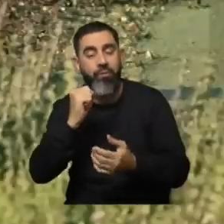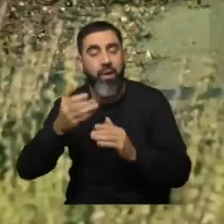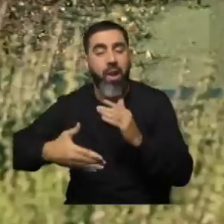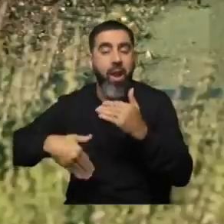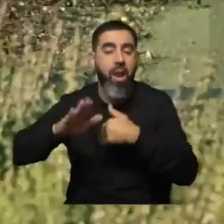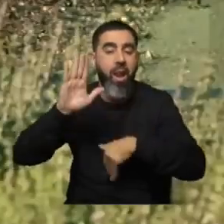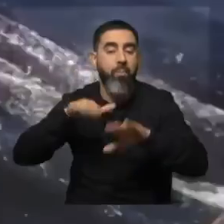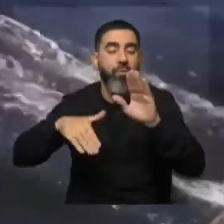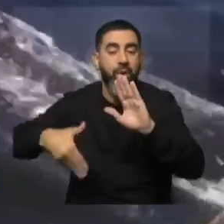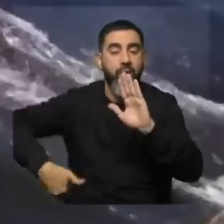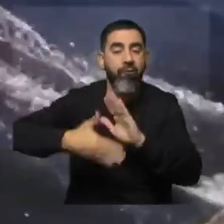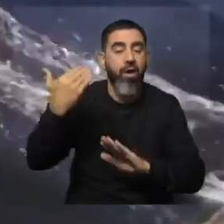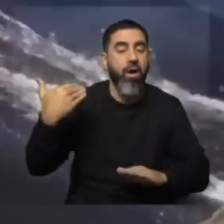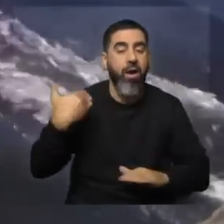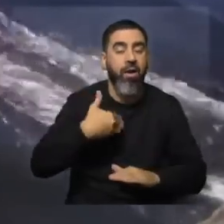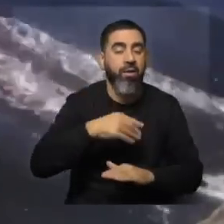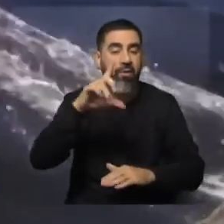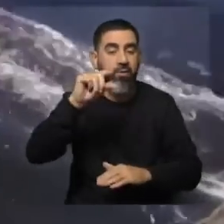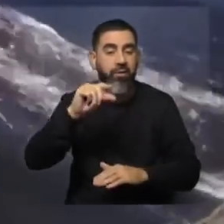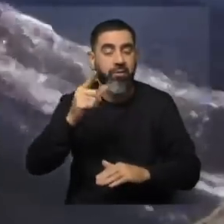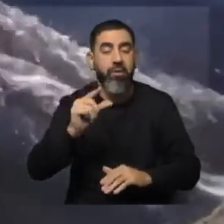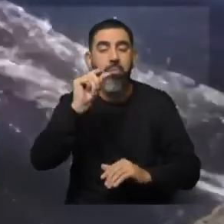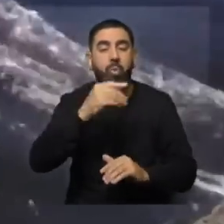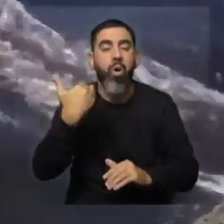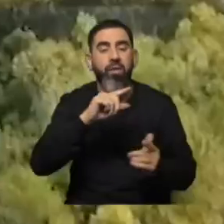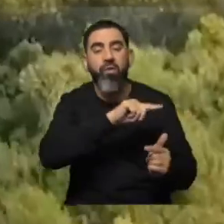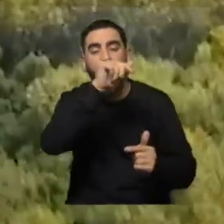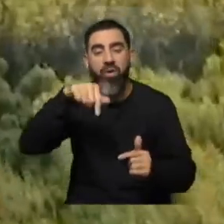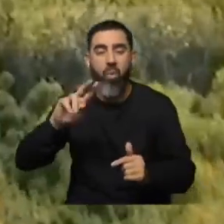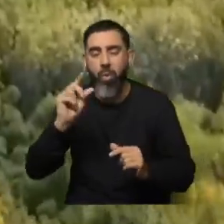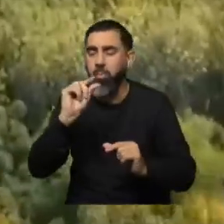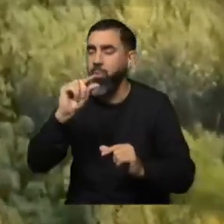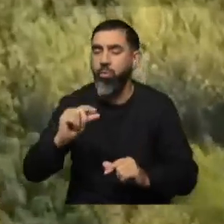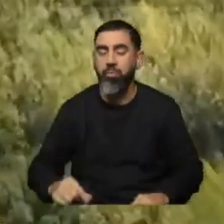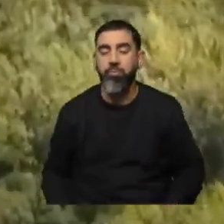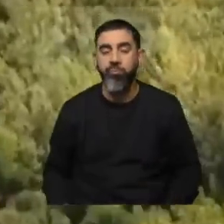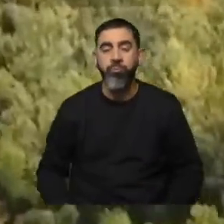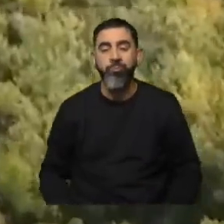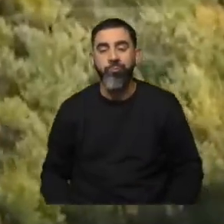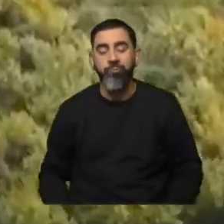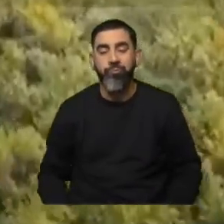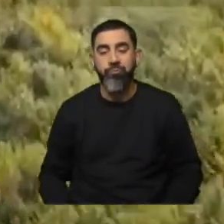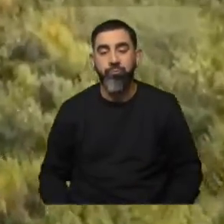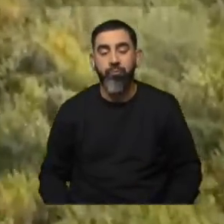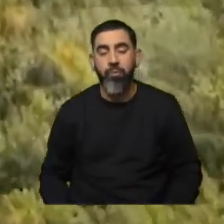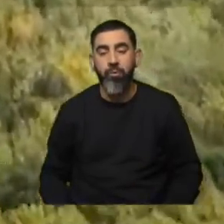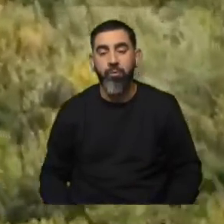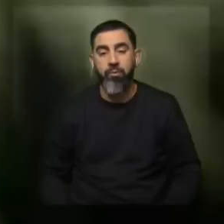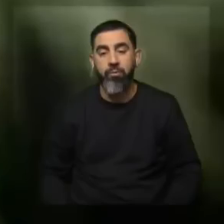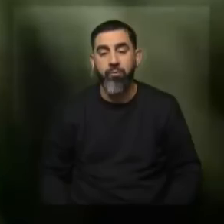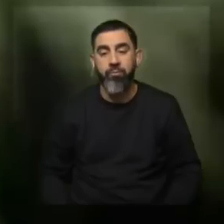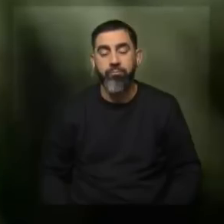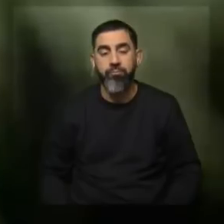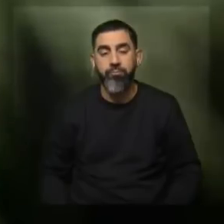de los uruguayos están saliendo hacia Argentina y argentinos son pocos los que están viniendo no Claro si sabe cuál es la afectación de decir cuántos no